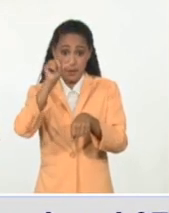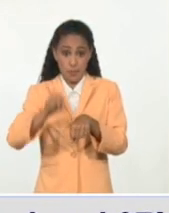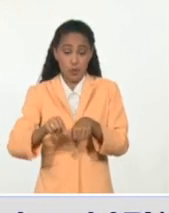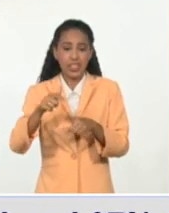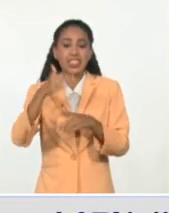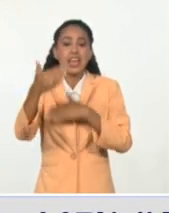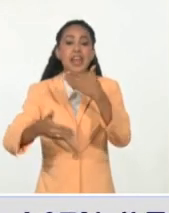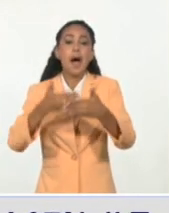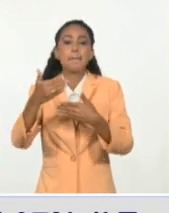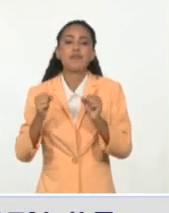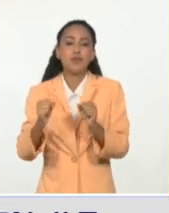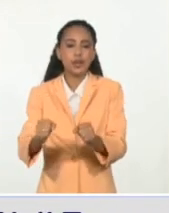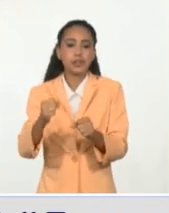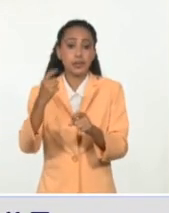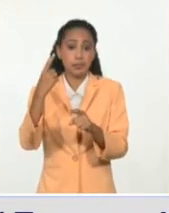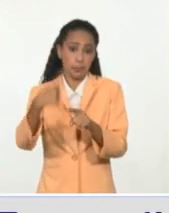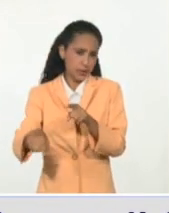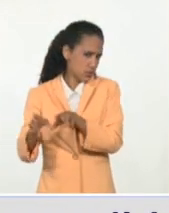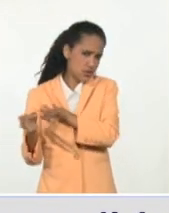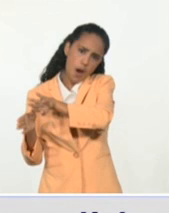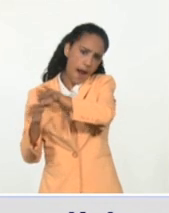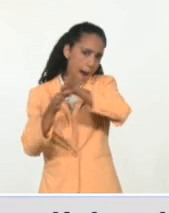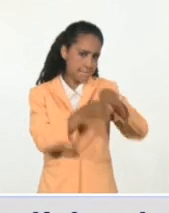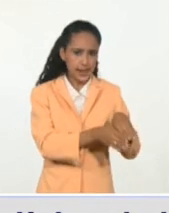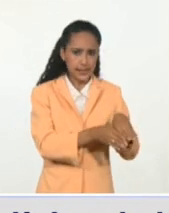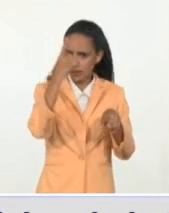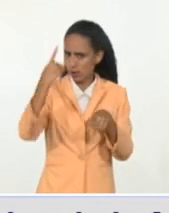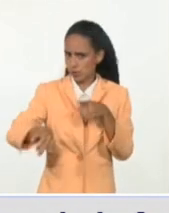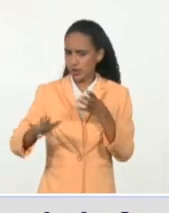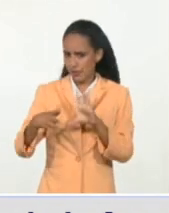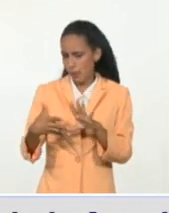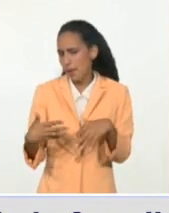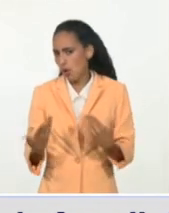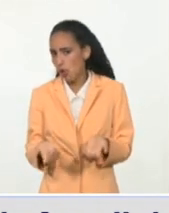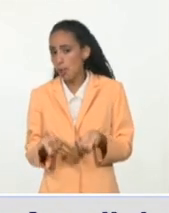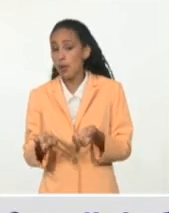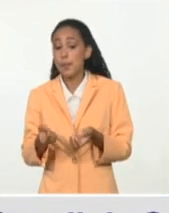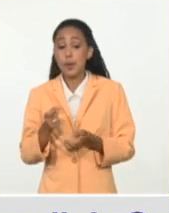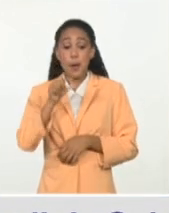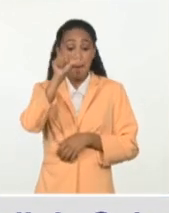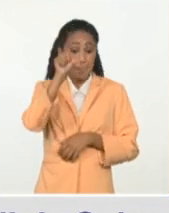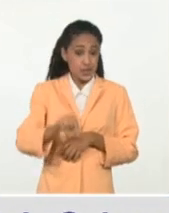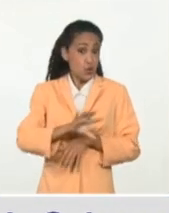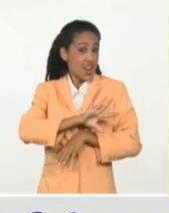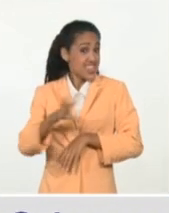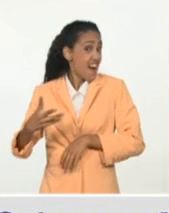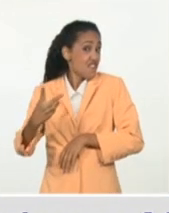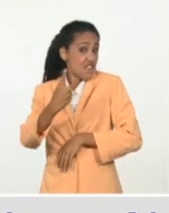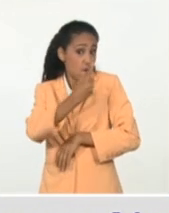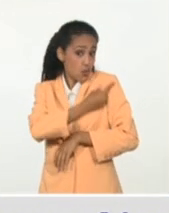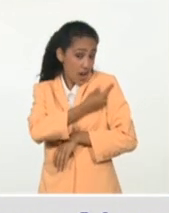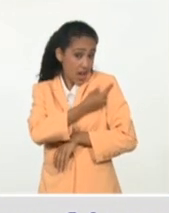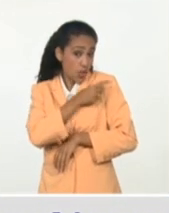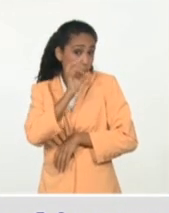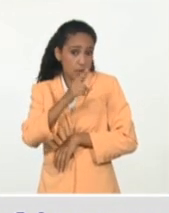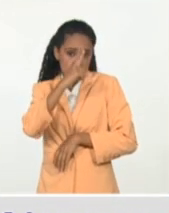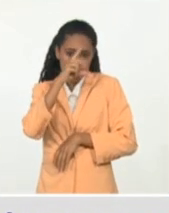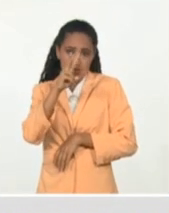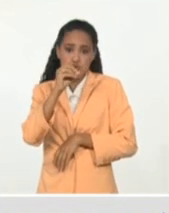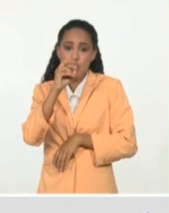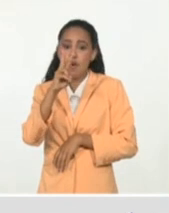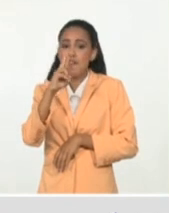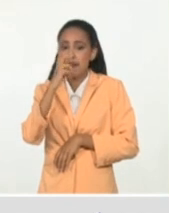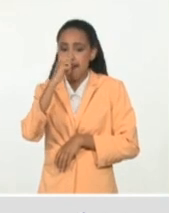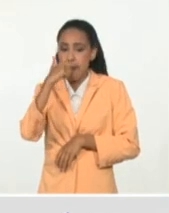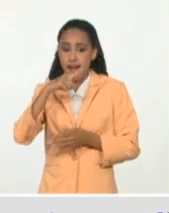se recogen a partir también de la extracción de pacientes ya vacunados con Soberana Plus. ¿Es así, doctor? Sí, es